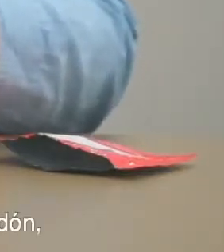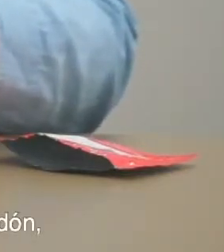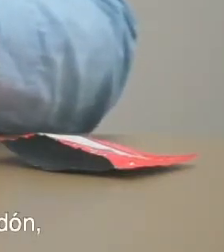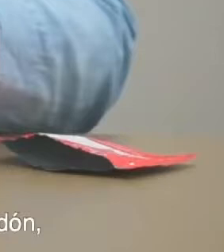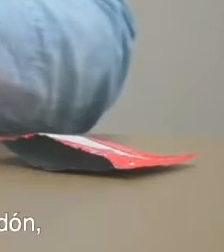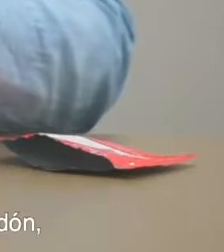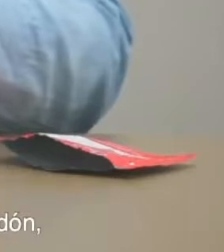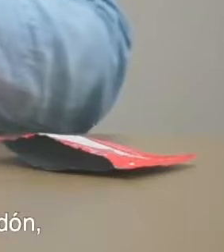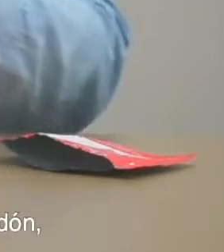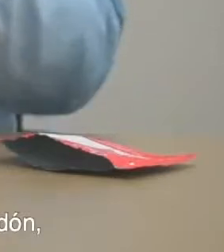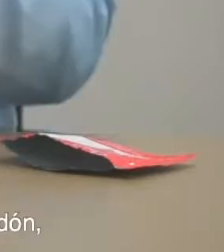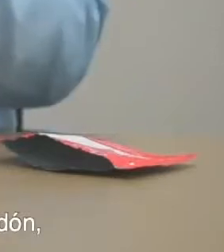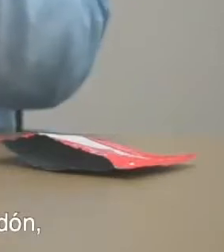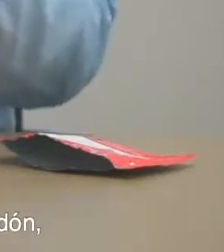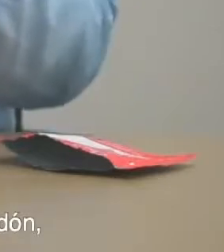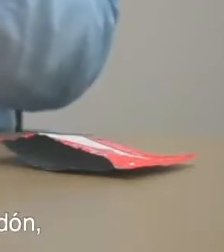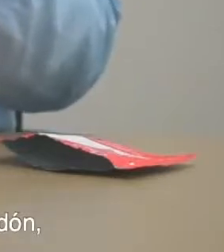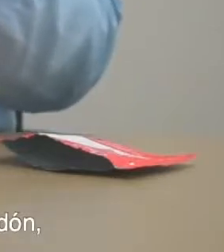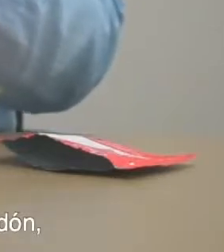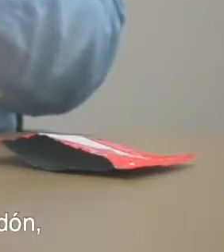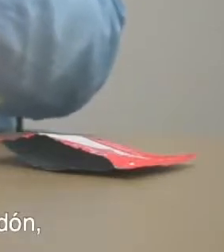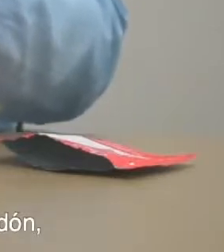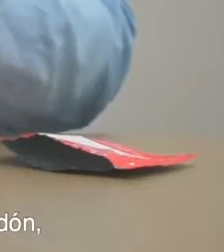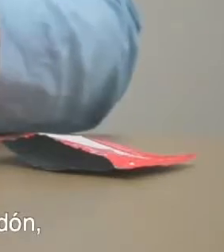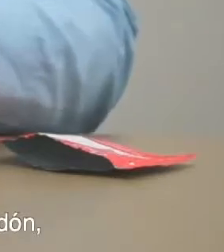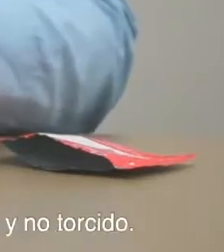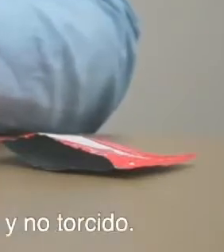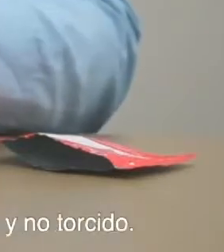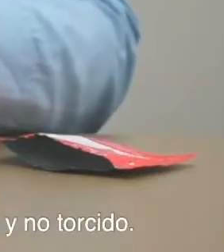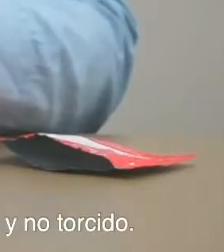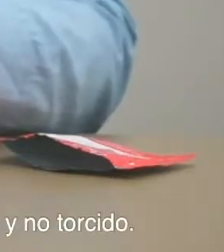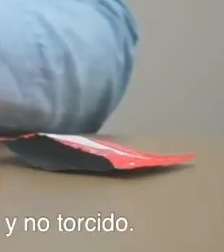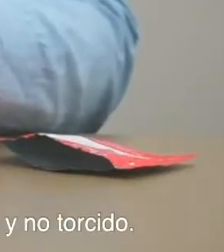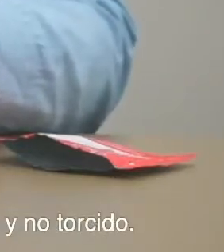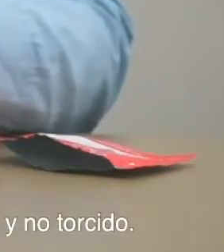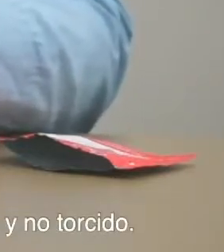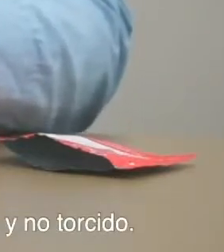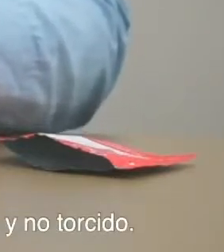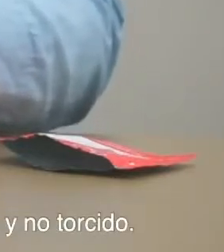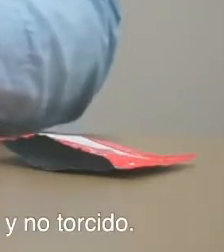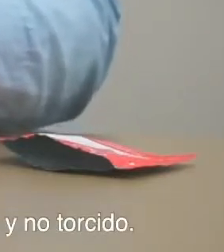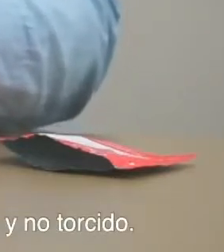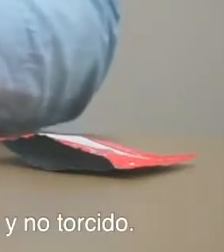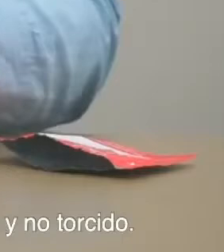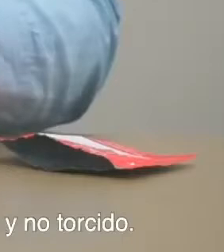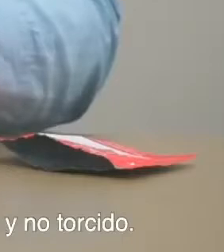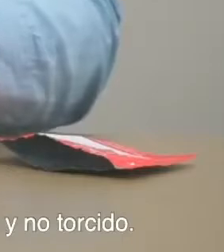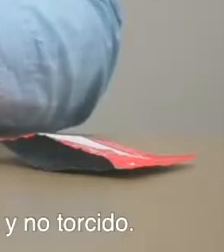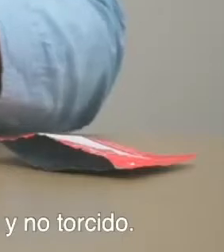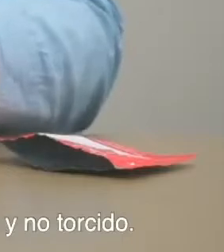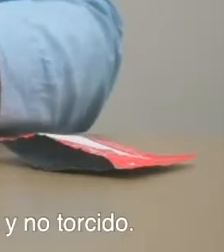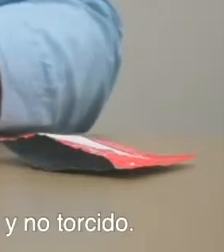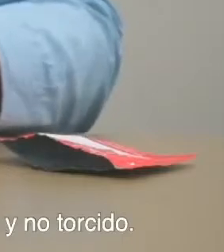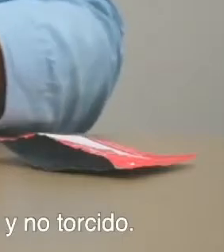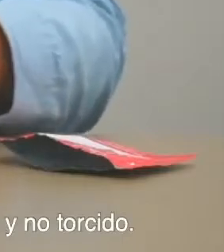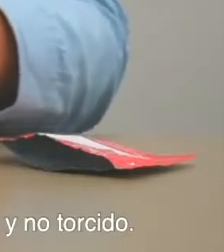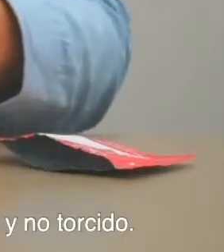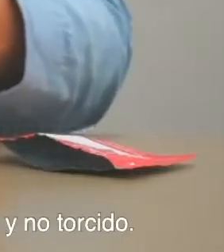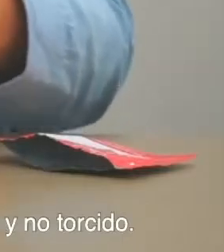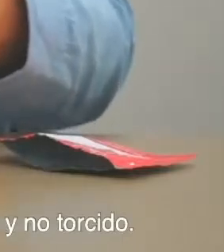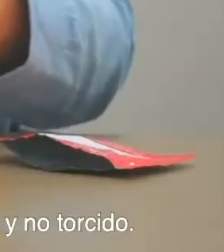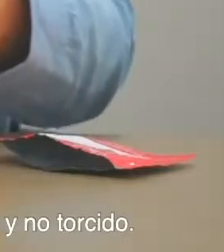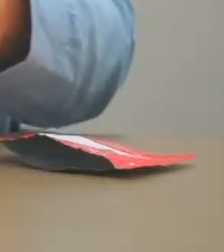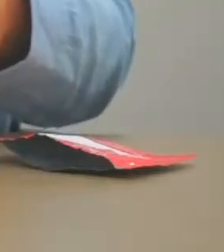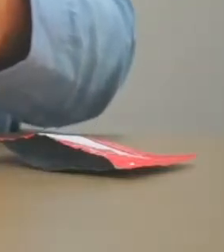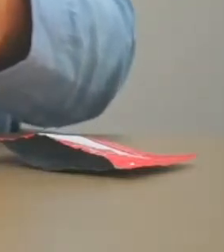Con tus dedos empuja el anillo por dentro del condón, lo más profundo que puedas. Asegúrate de que quede derecho y no